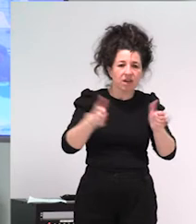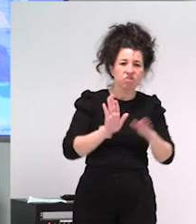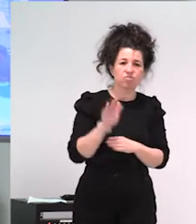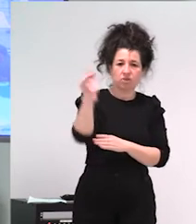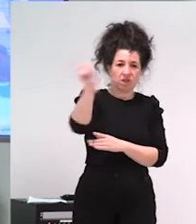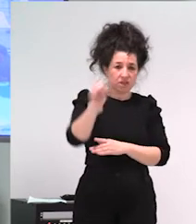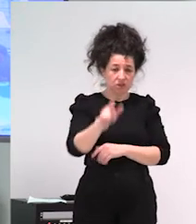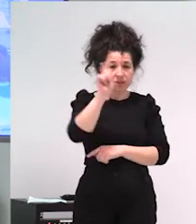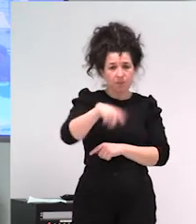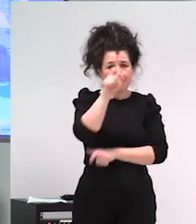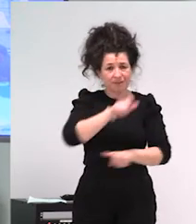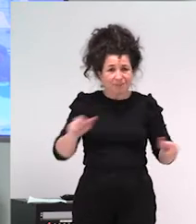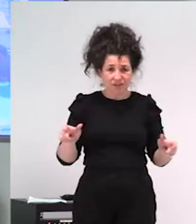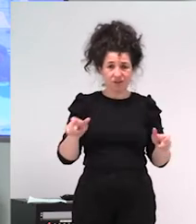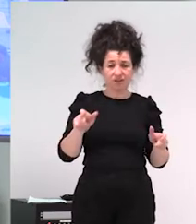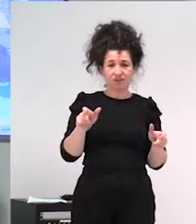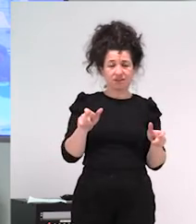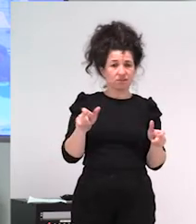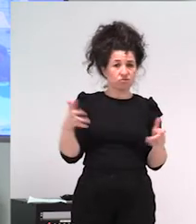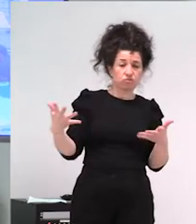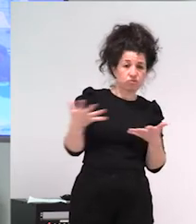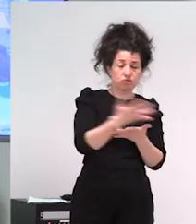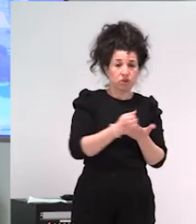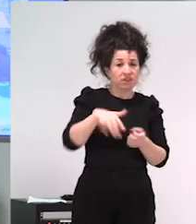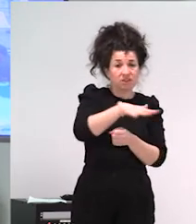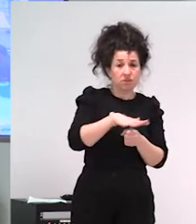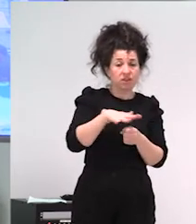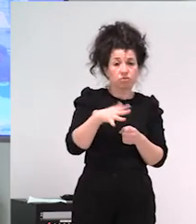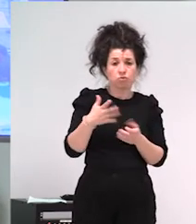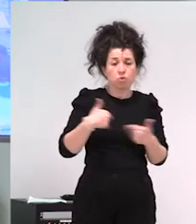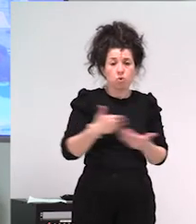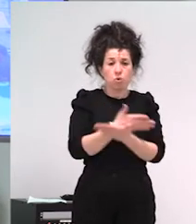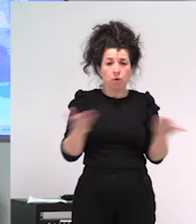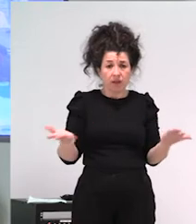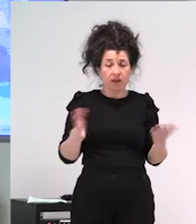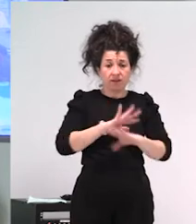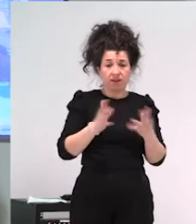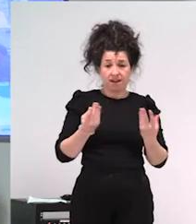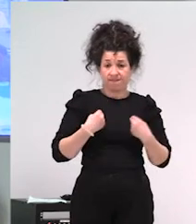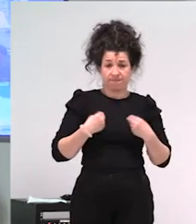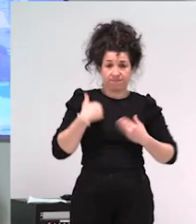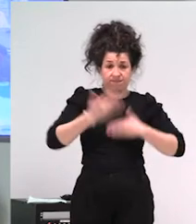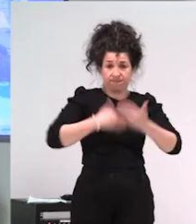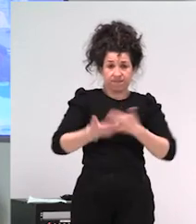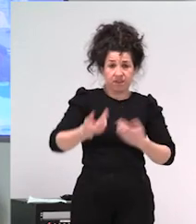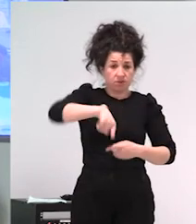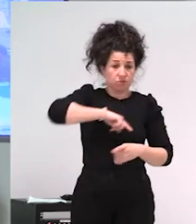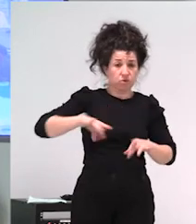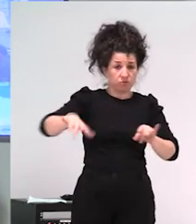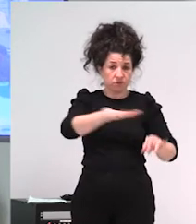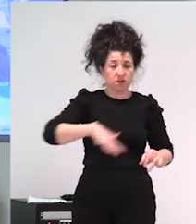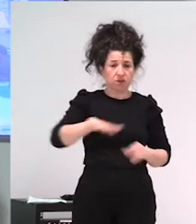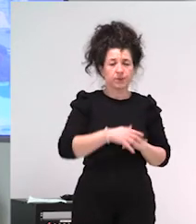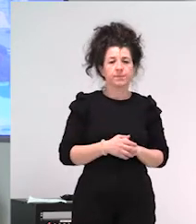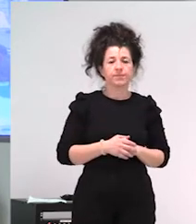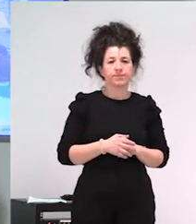montañas, sino de las personas que hay en estos espacios y de todo, y al final de la vida que se da en nuestros territorios.